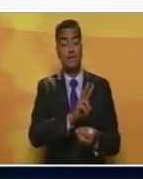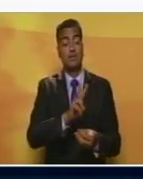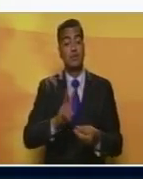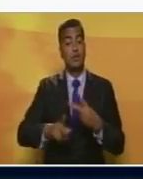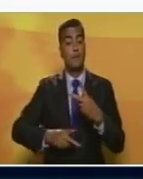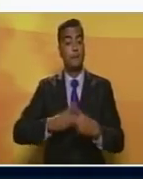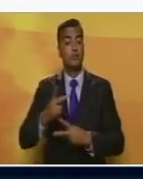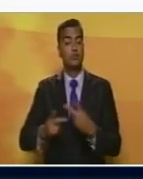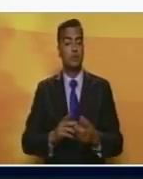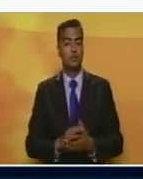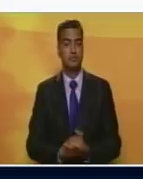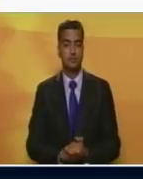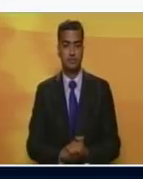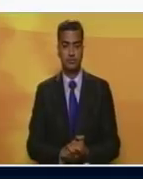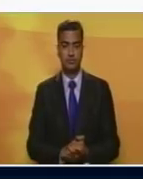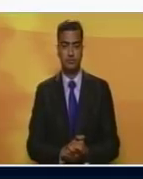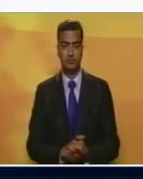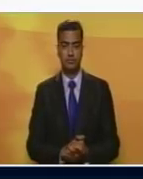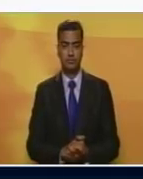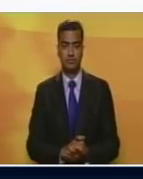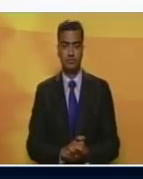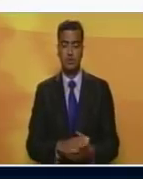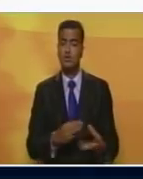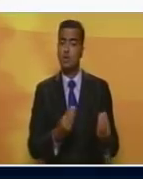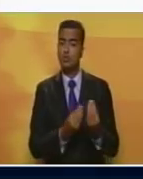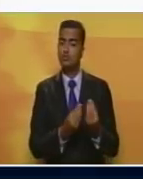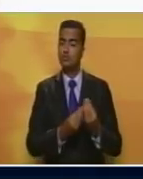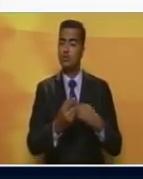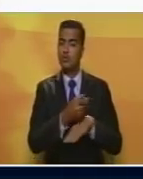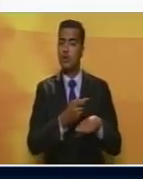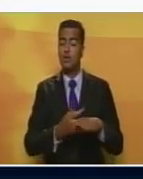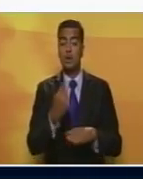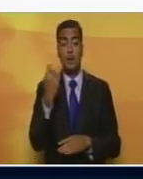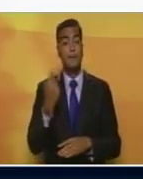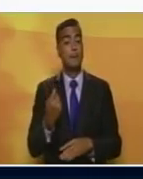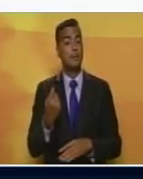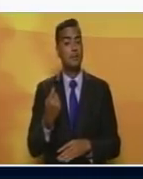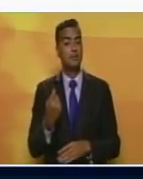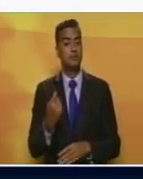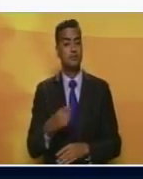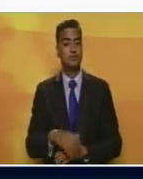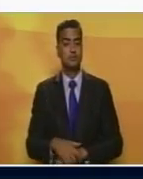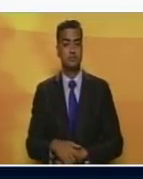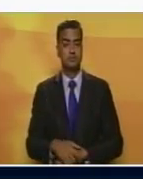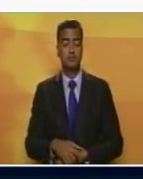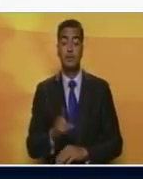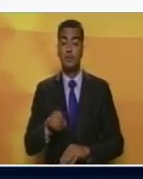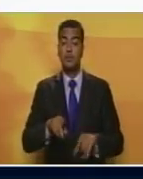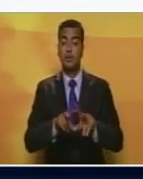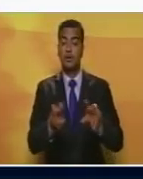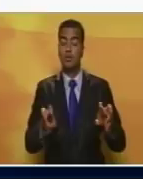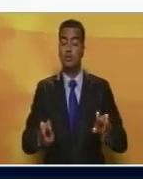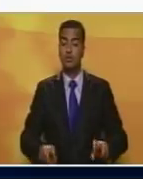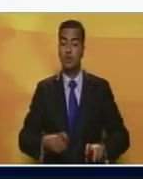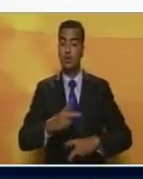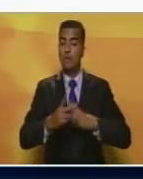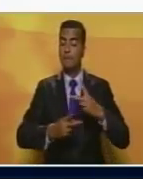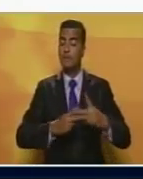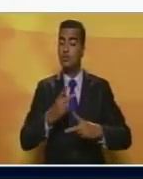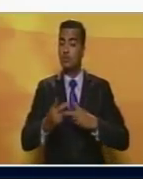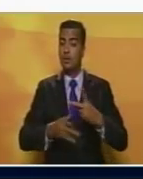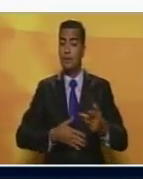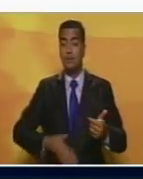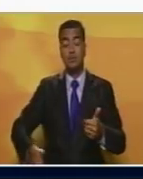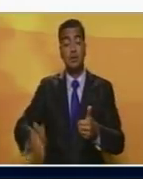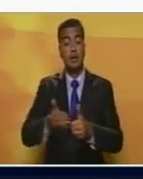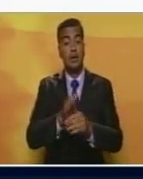y huevo en una distribución en los 4 ejes que tenemos a través del punto y círculo con las agujas del reloj en el municipio de Leonardo Infante a través